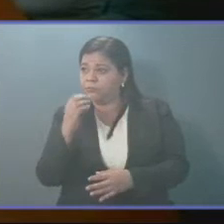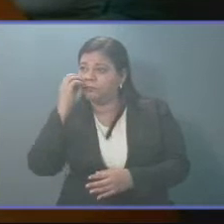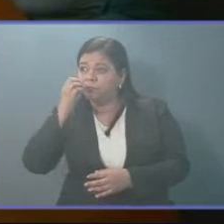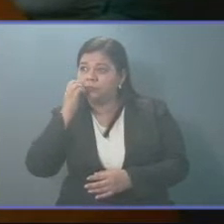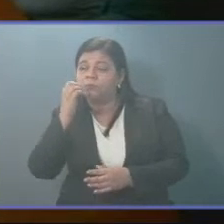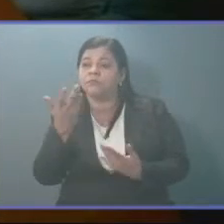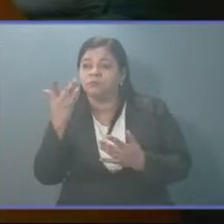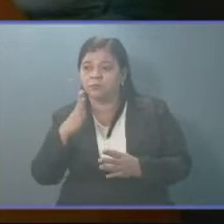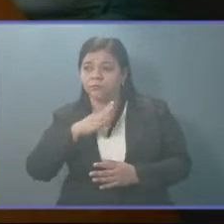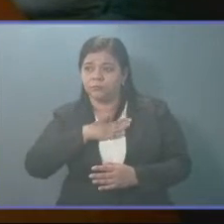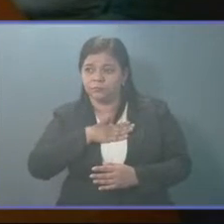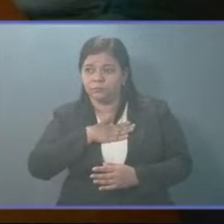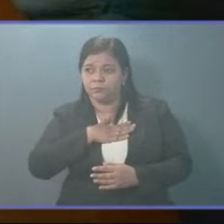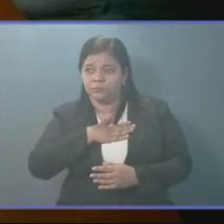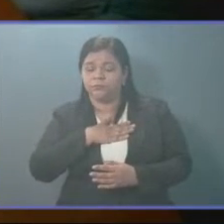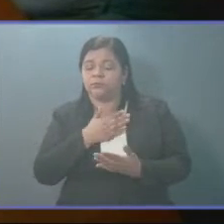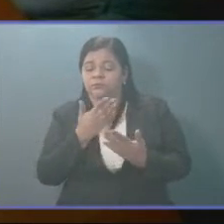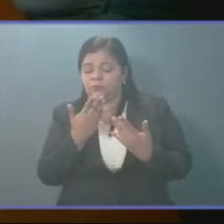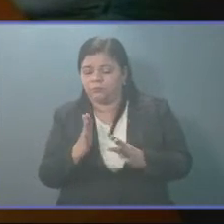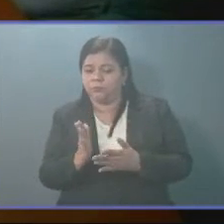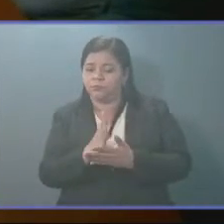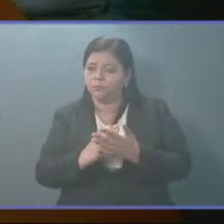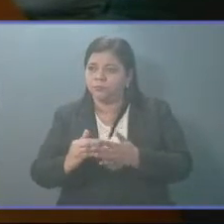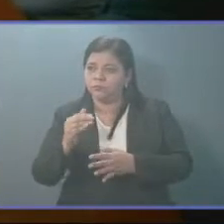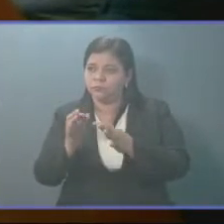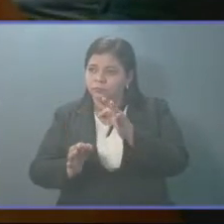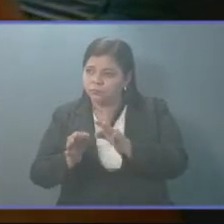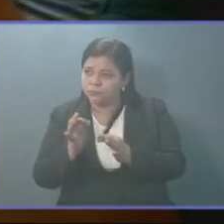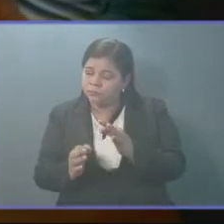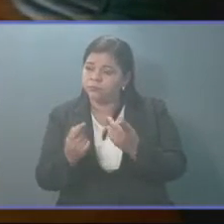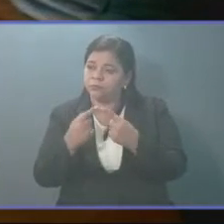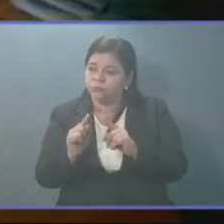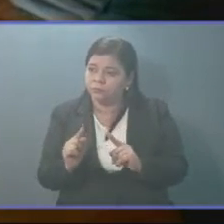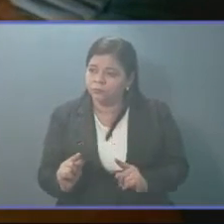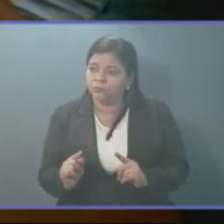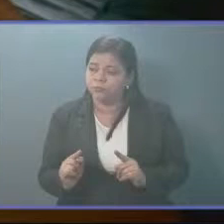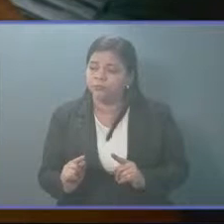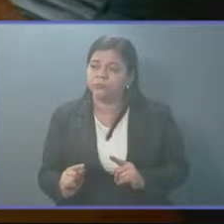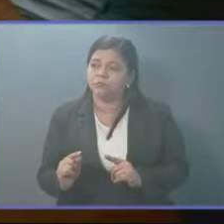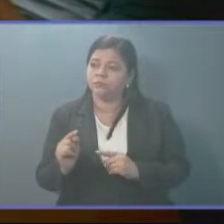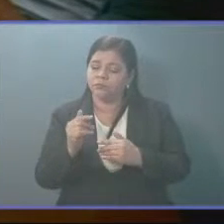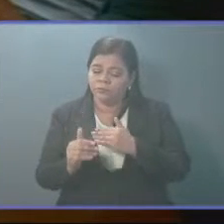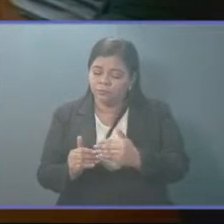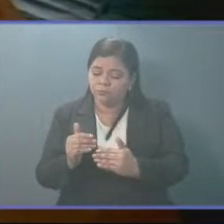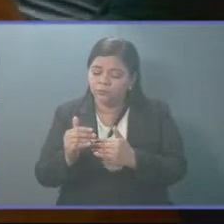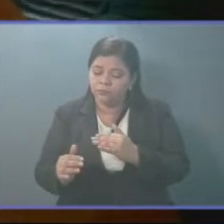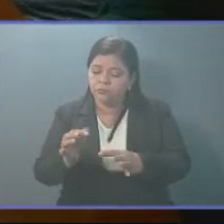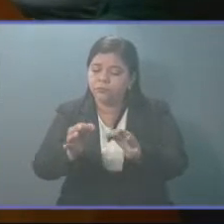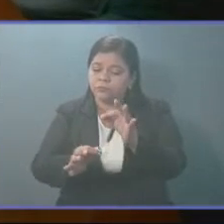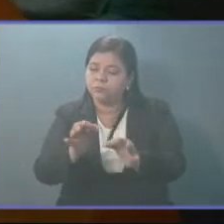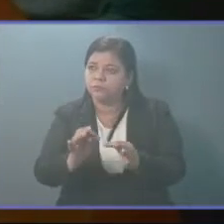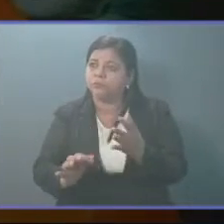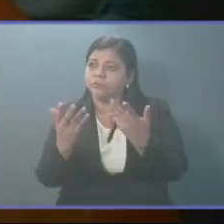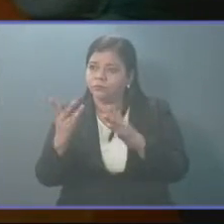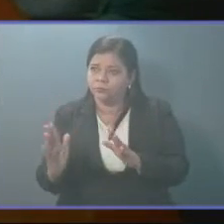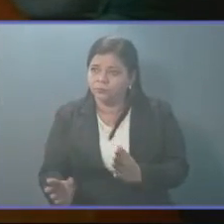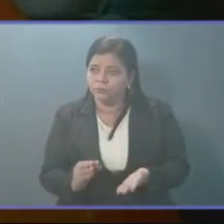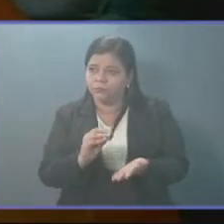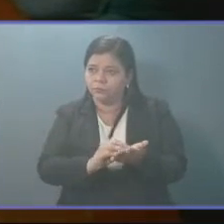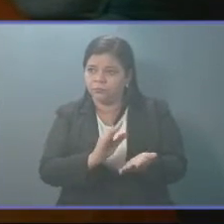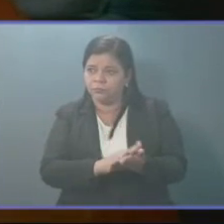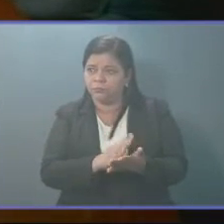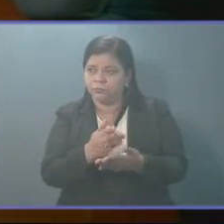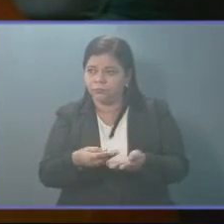prueba documental, prueba que va por escrito, y también actos procesales que se documentan por